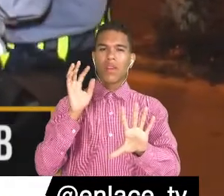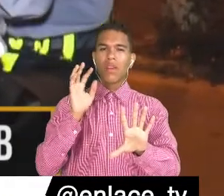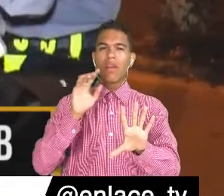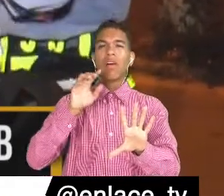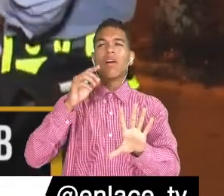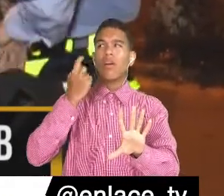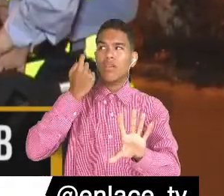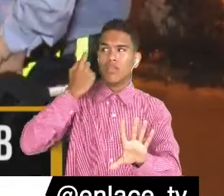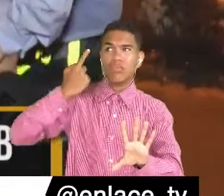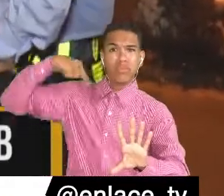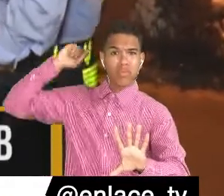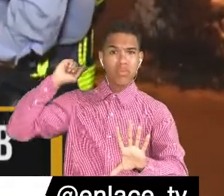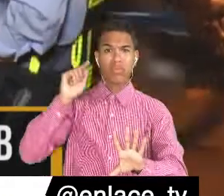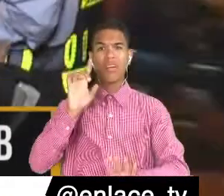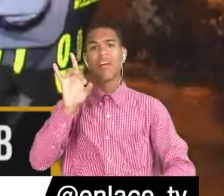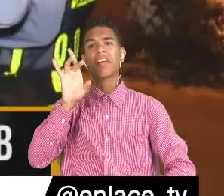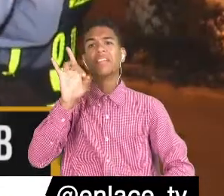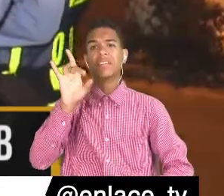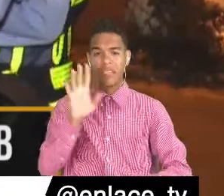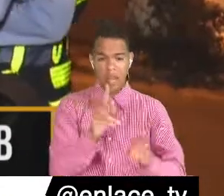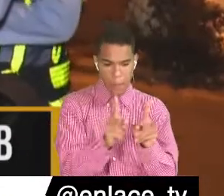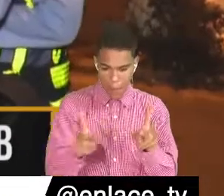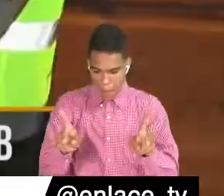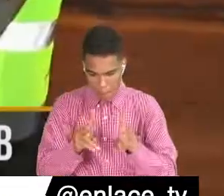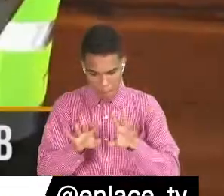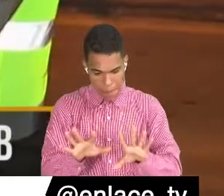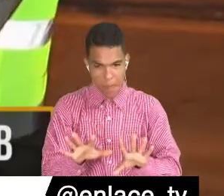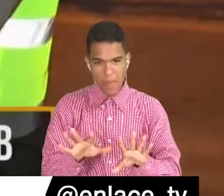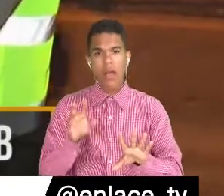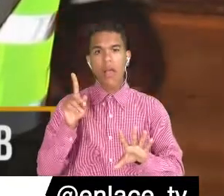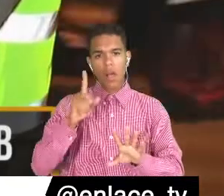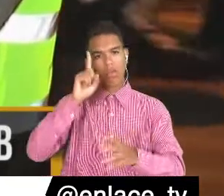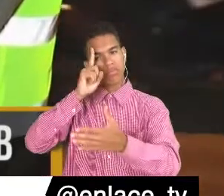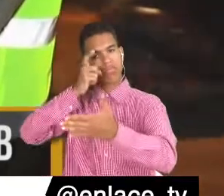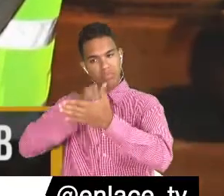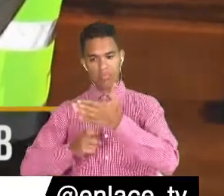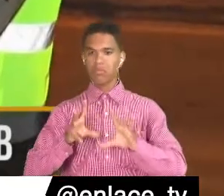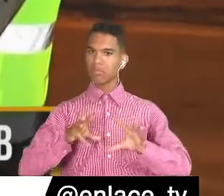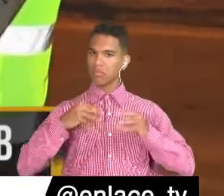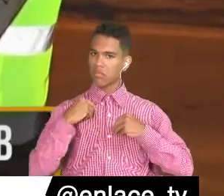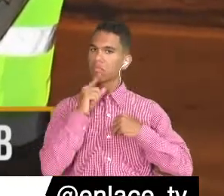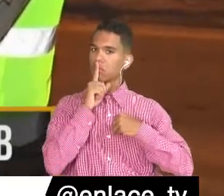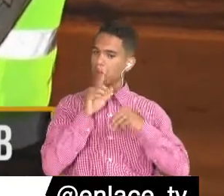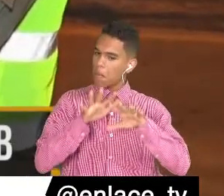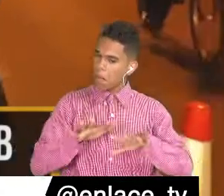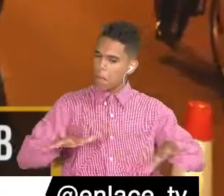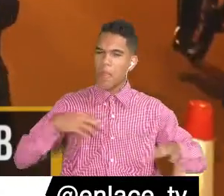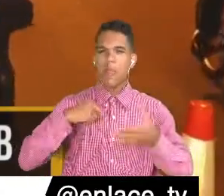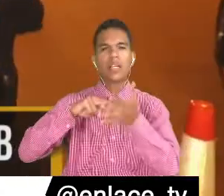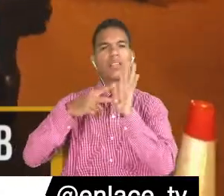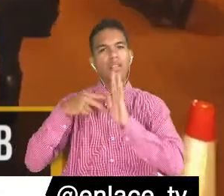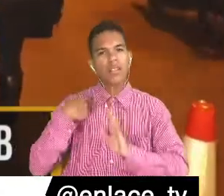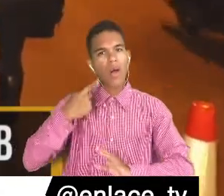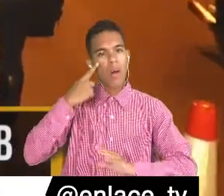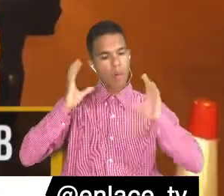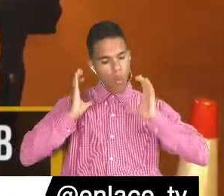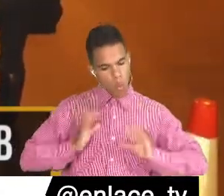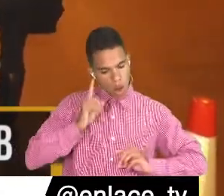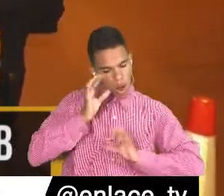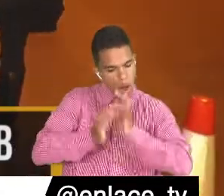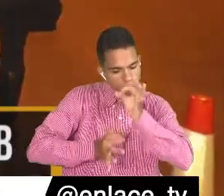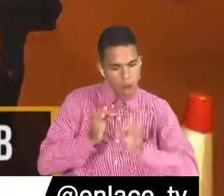vehículos. La mayoría de la gente ha acatado esta normatividad. Lo hacemos con el ánimo de preservar la integridad física y la vida de